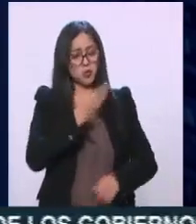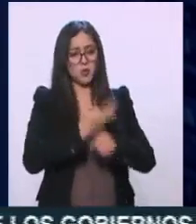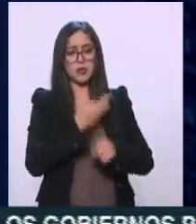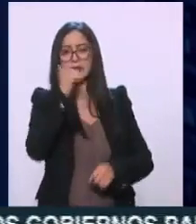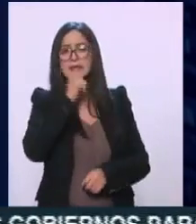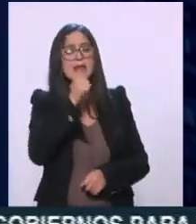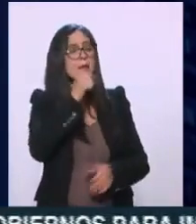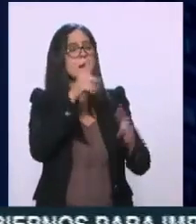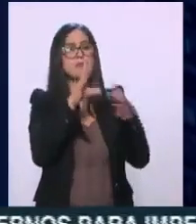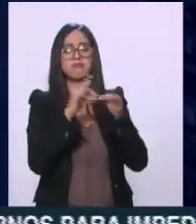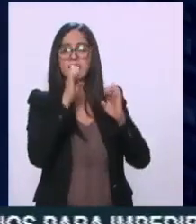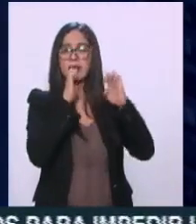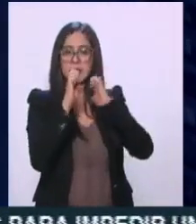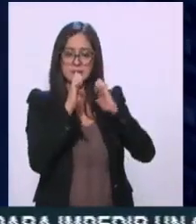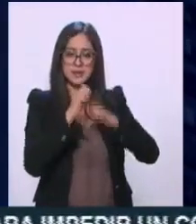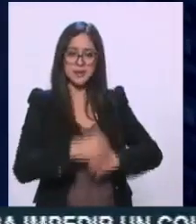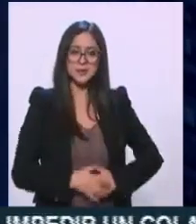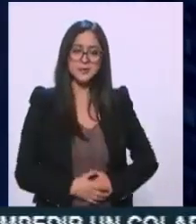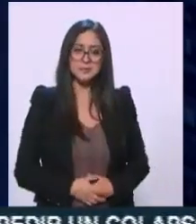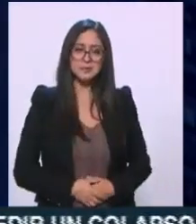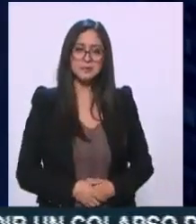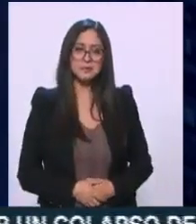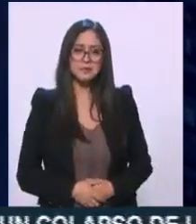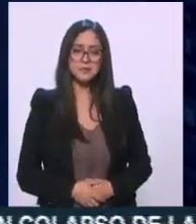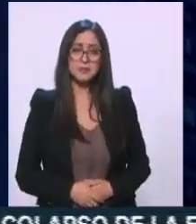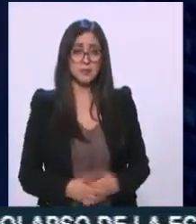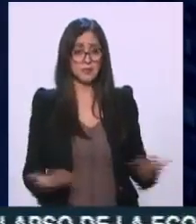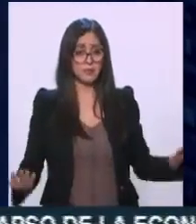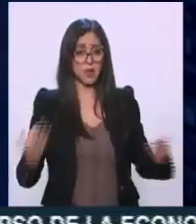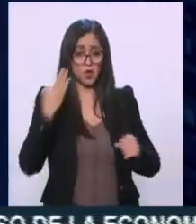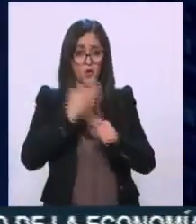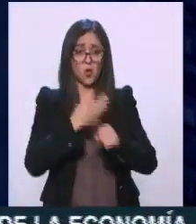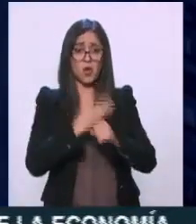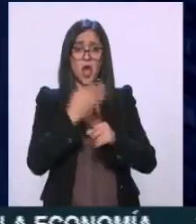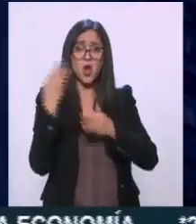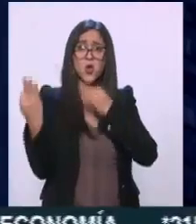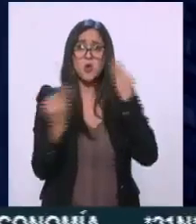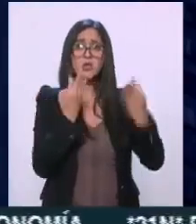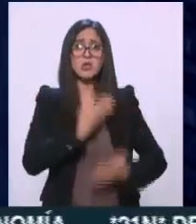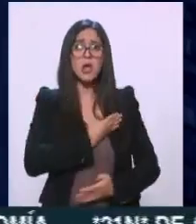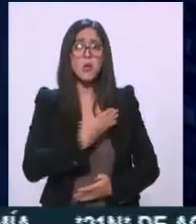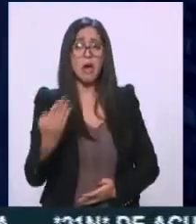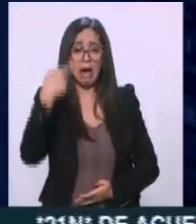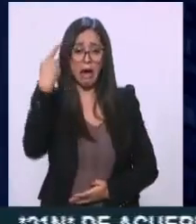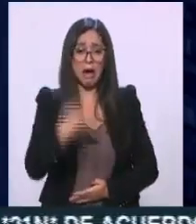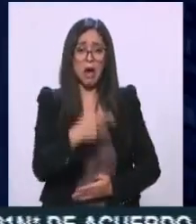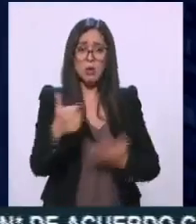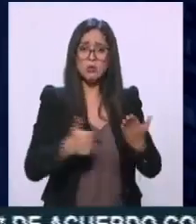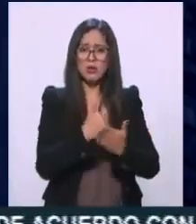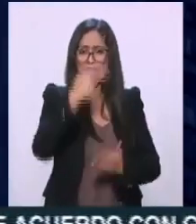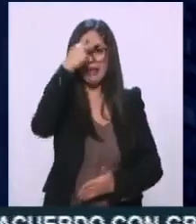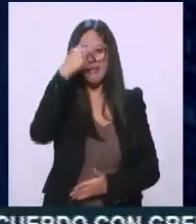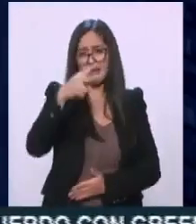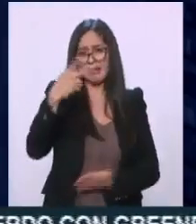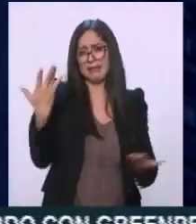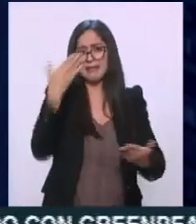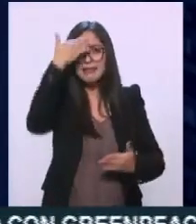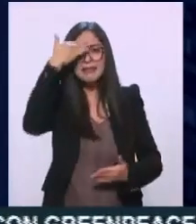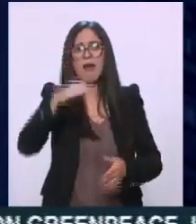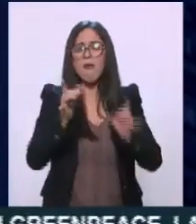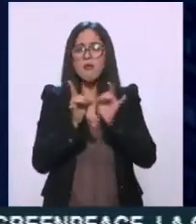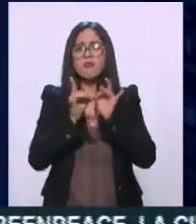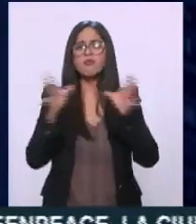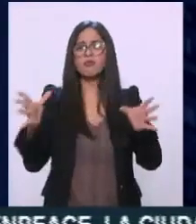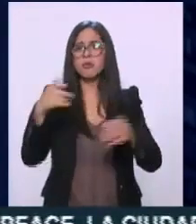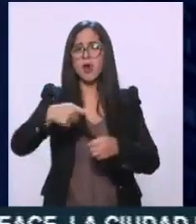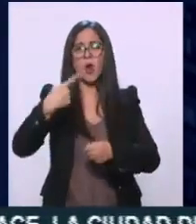contentos. Ya hacía falta una buena noticia en nuestra ciudad después del momento tan complicado que estamos pasando por la